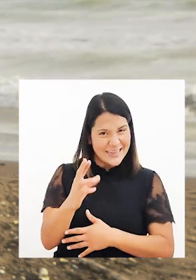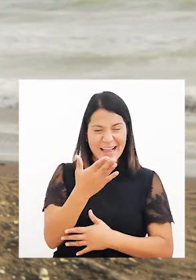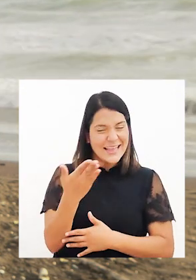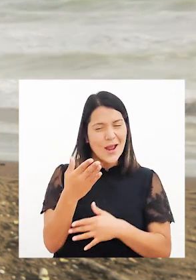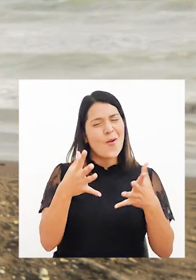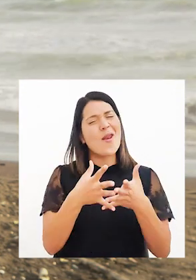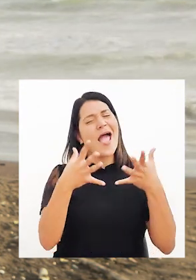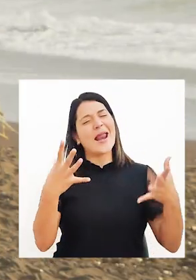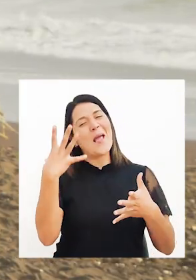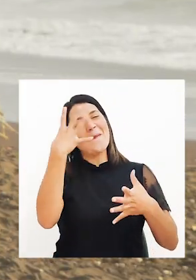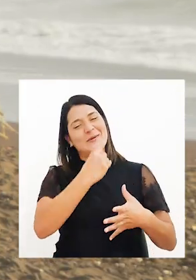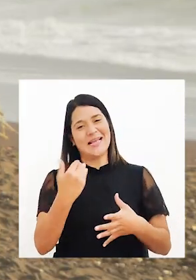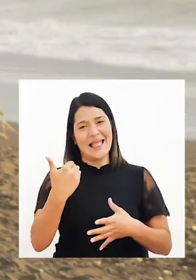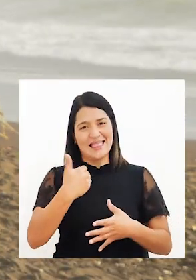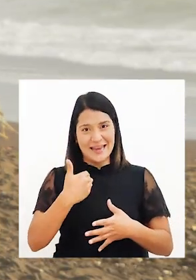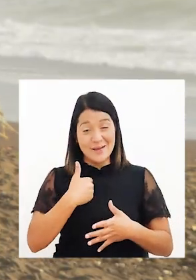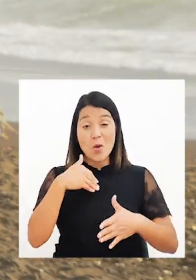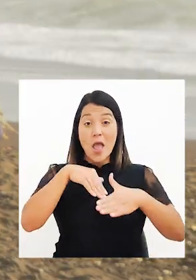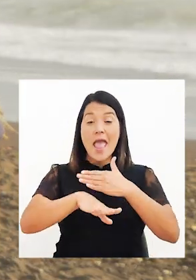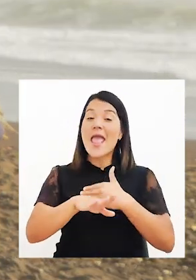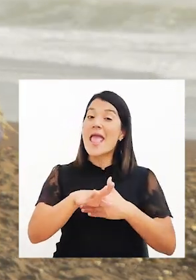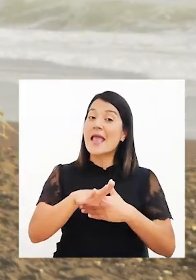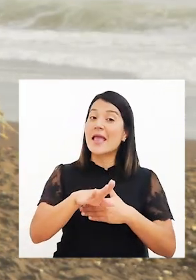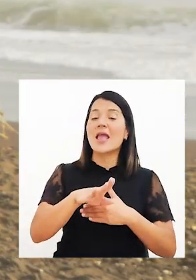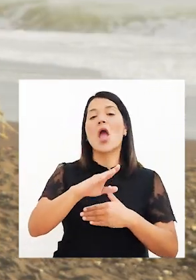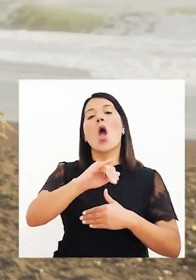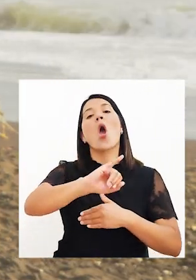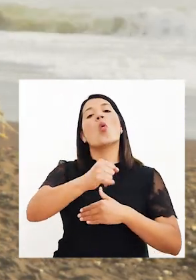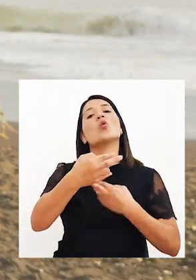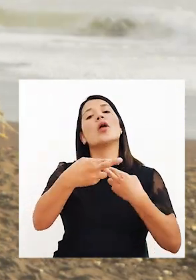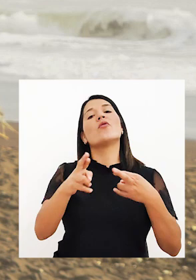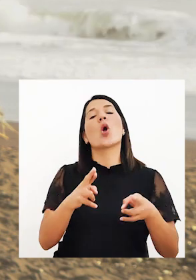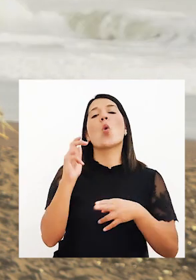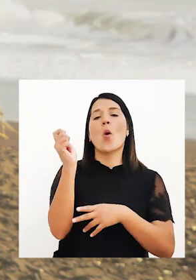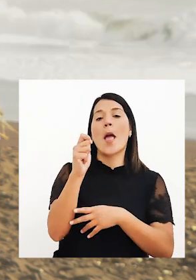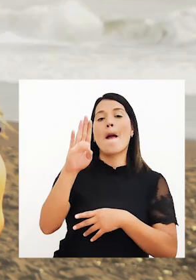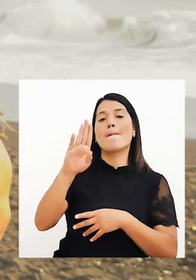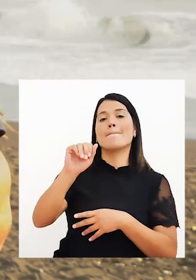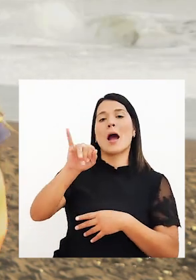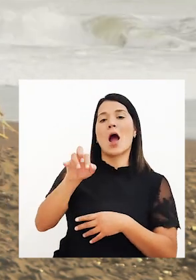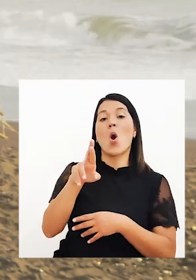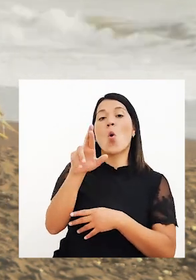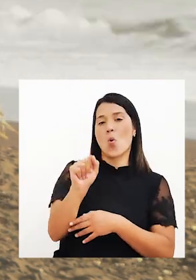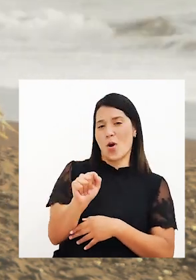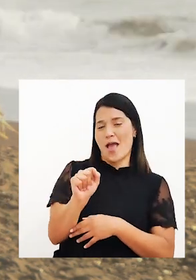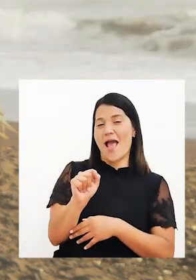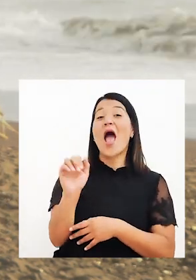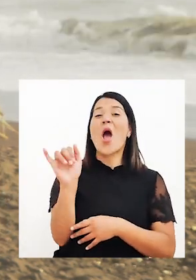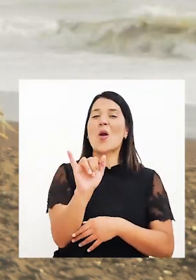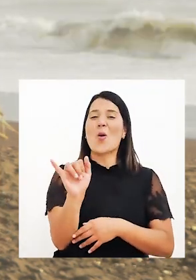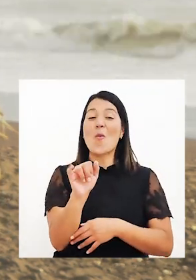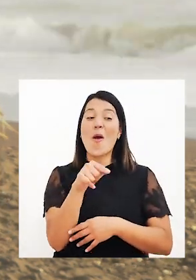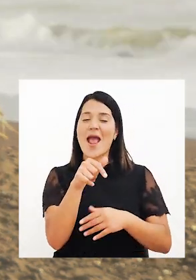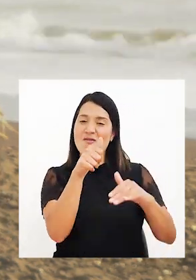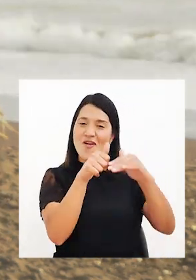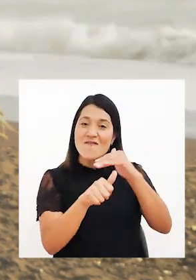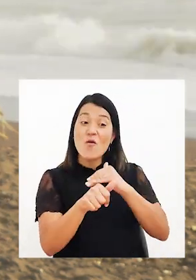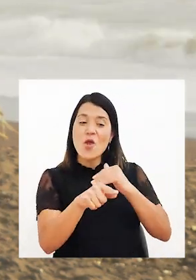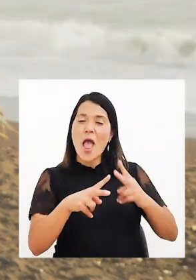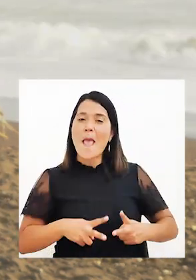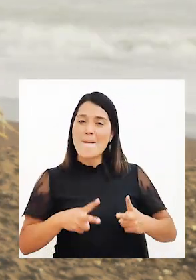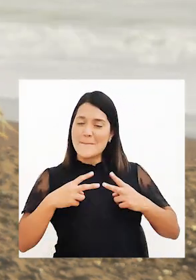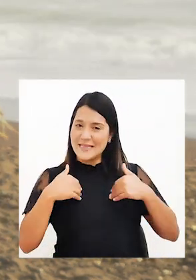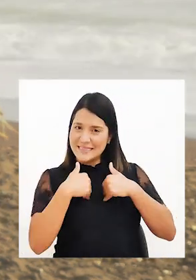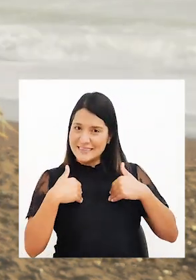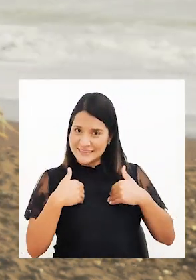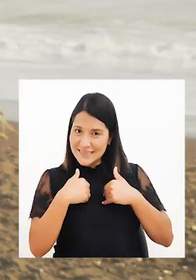grandes bellezas que tenemos en la Junta Regional de Guanacaste Bajura, como lo es el Refugio de Vida Silvestre